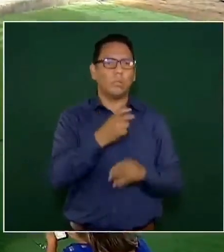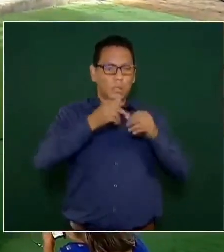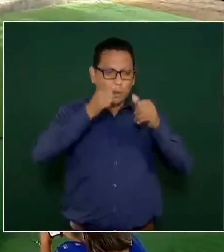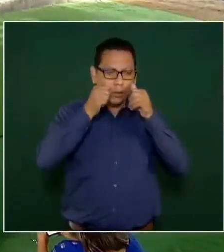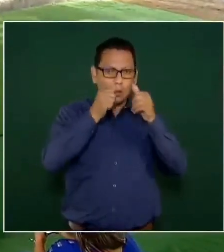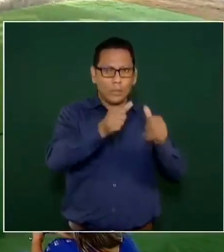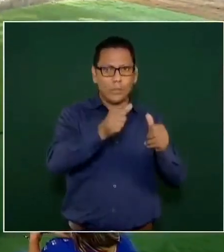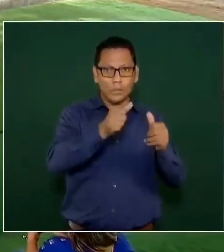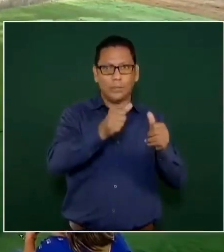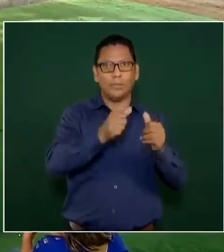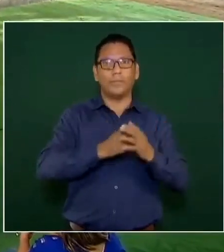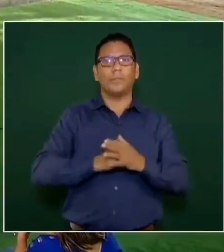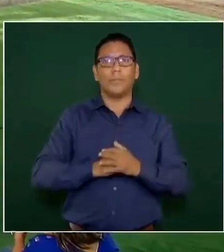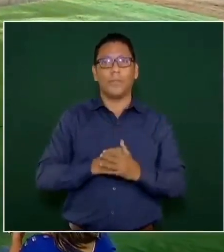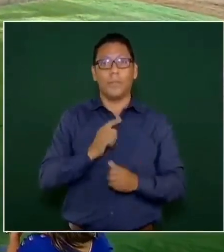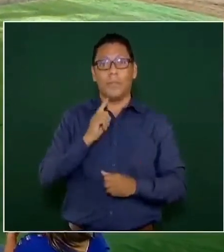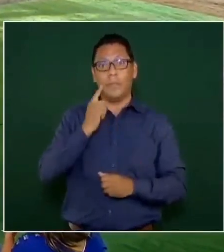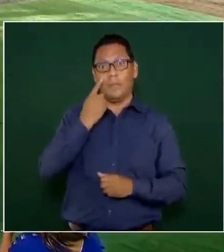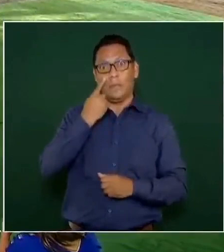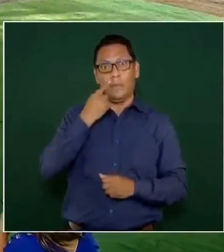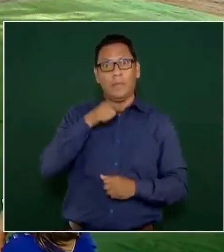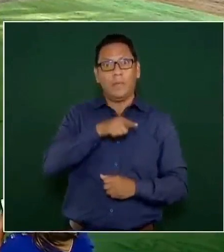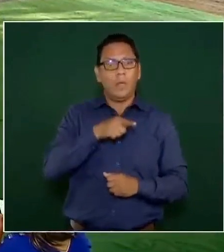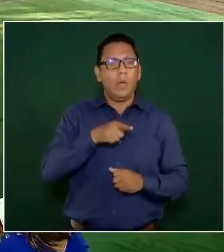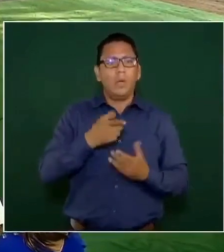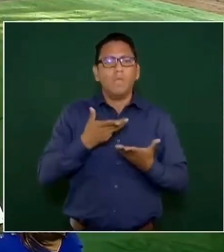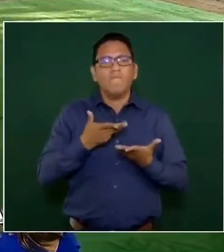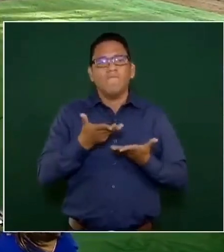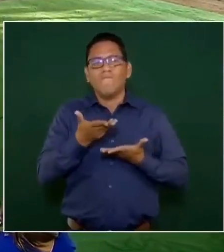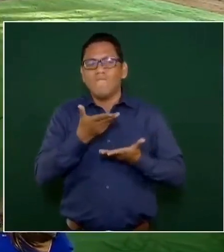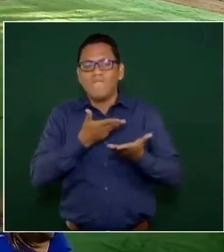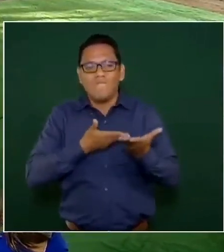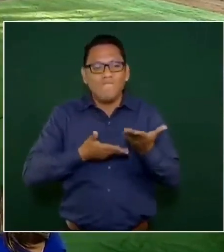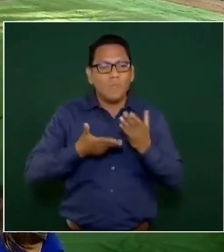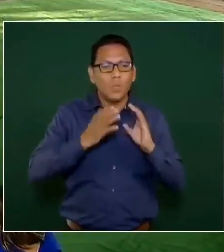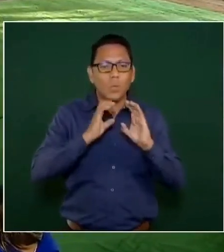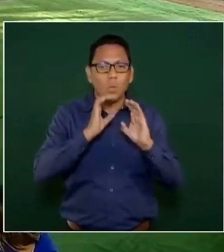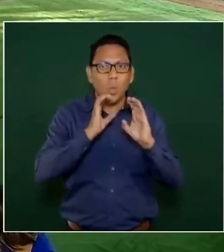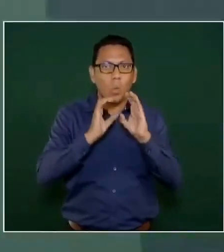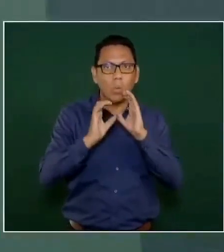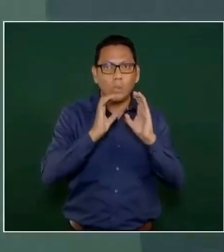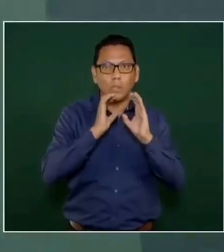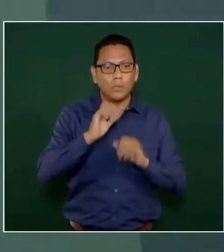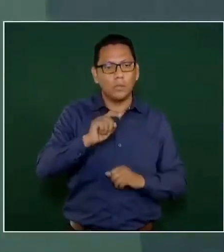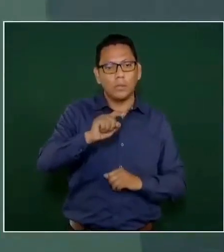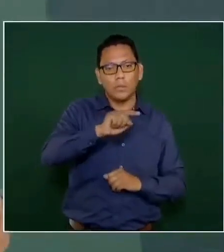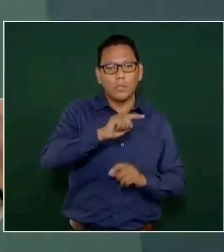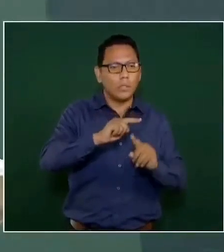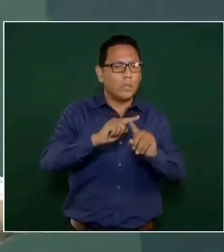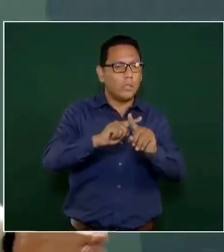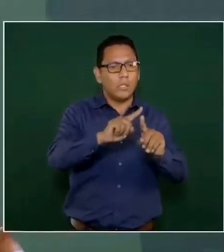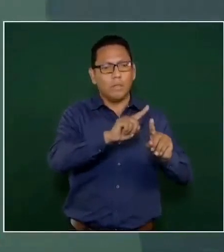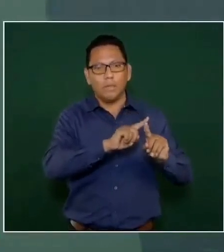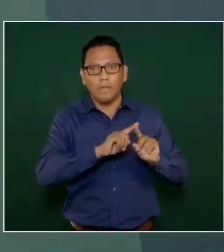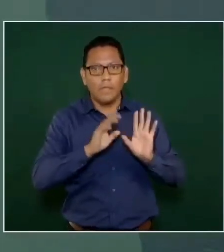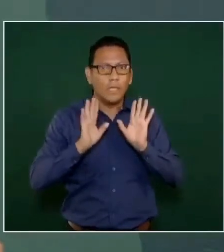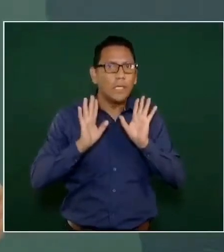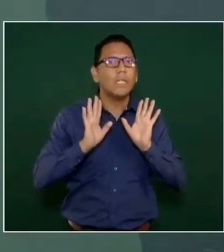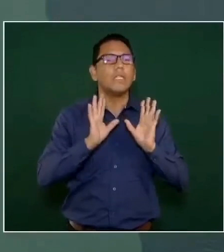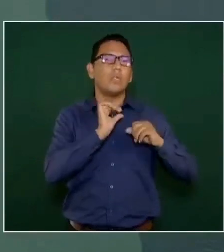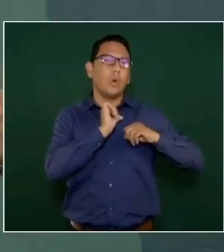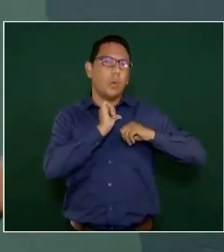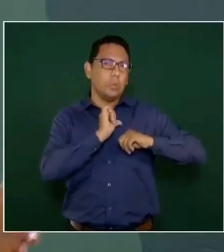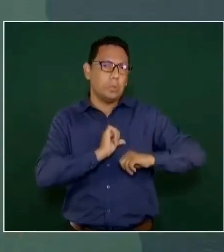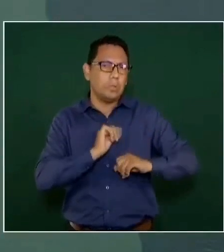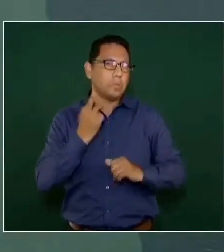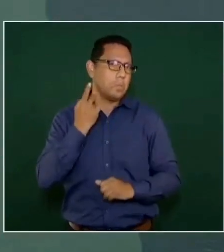El poder mantener los canales de diálogo abiertos con todos los interlocutores, con todos los actores políticos, con personas